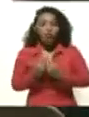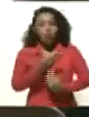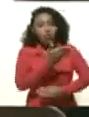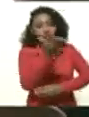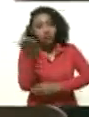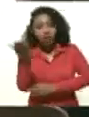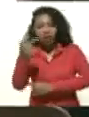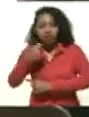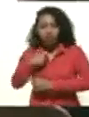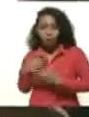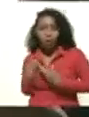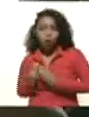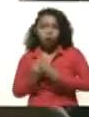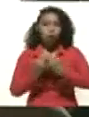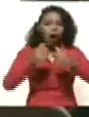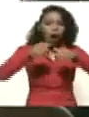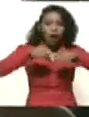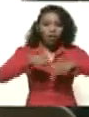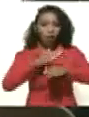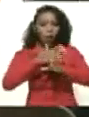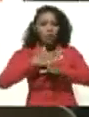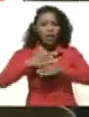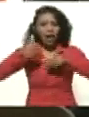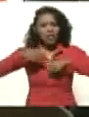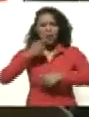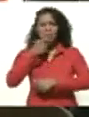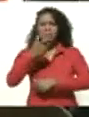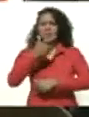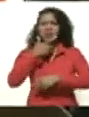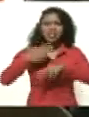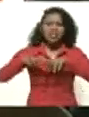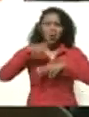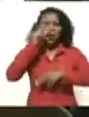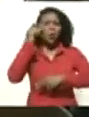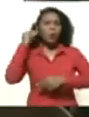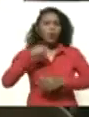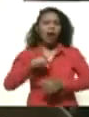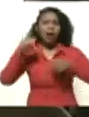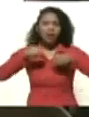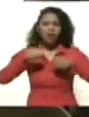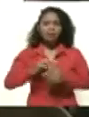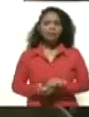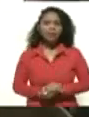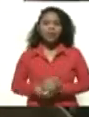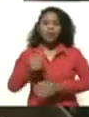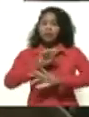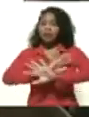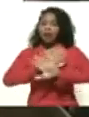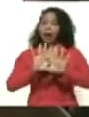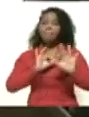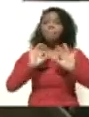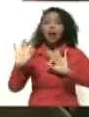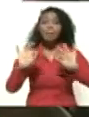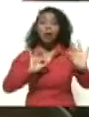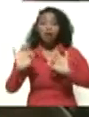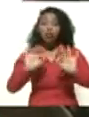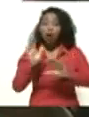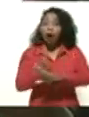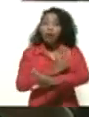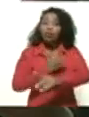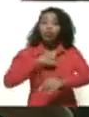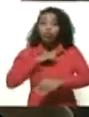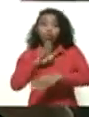en esta ola de clase compartiendo con estos hermosos niños y niñas y bueno ya prepararse porque vamos a